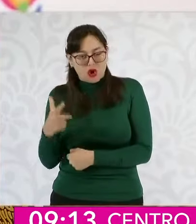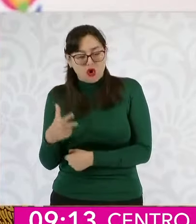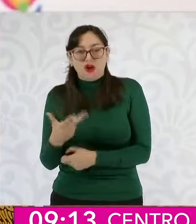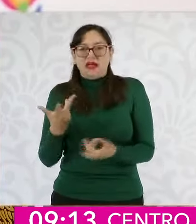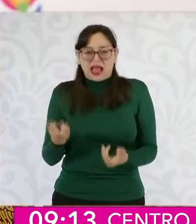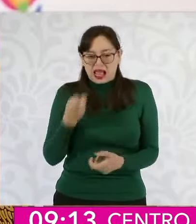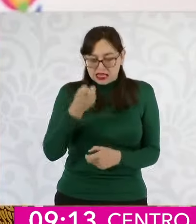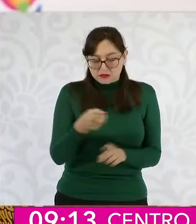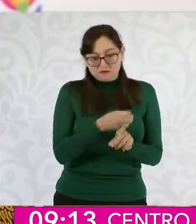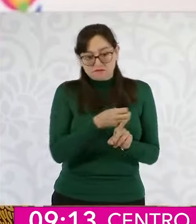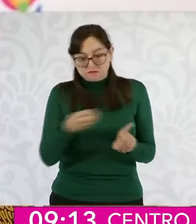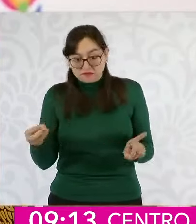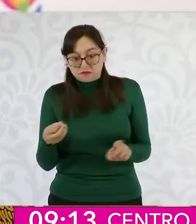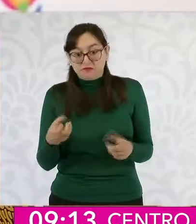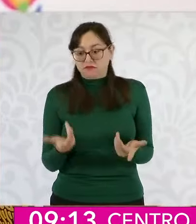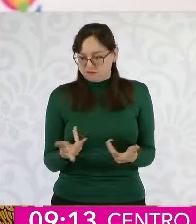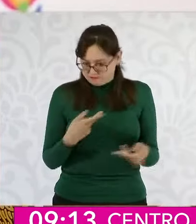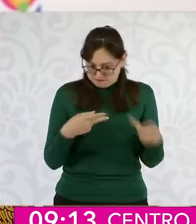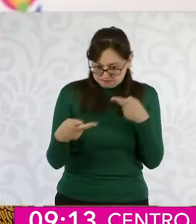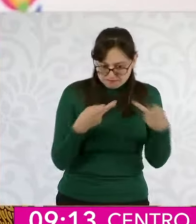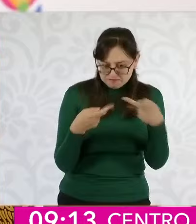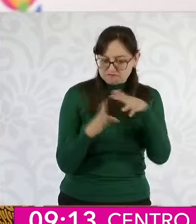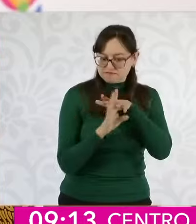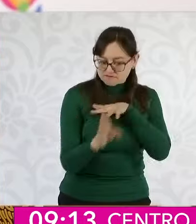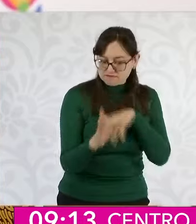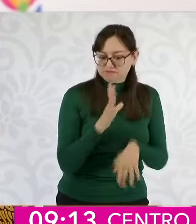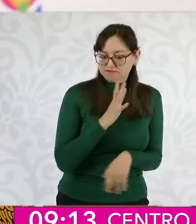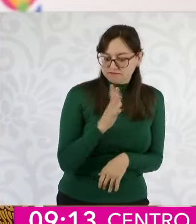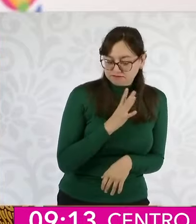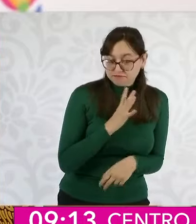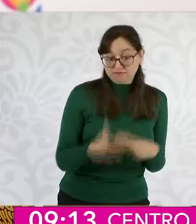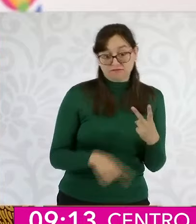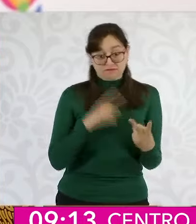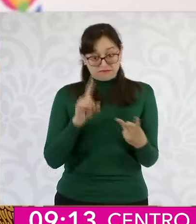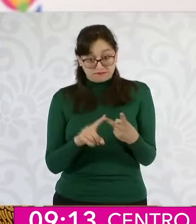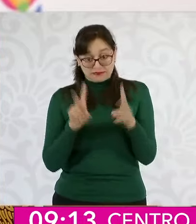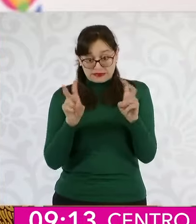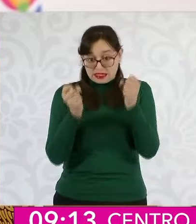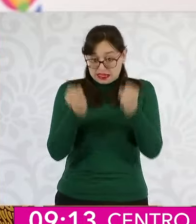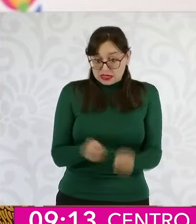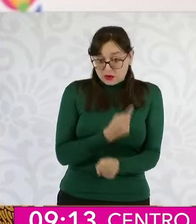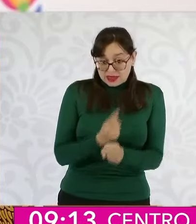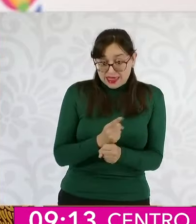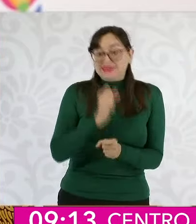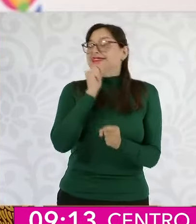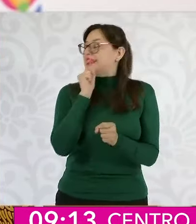En seguridad tenemos estrategia y está dando resultados.